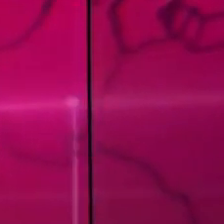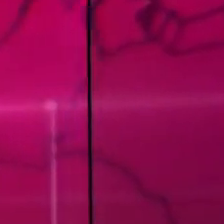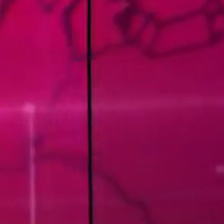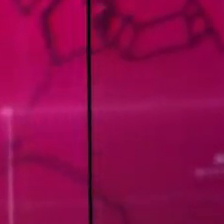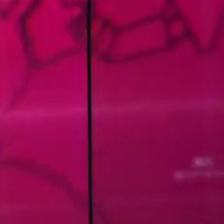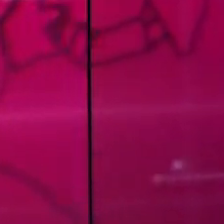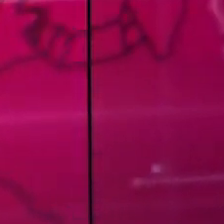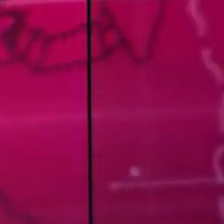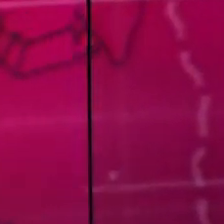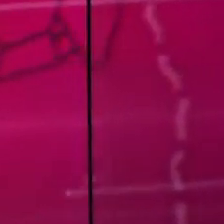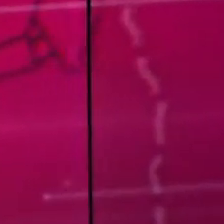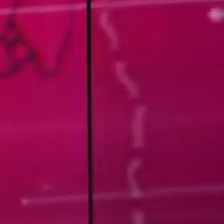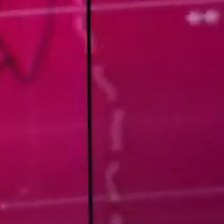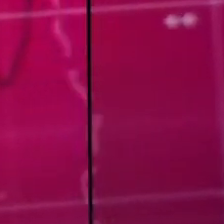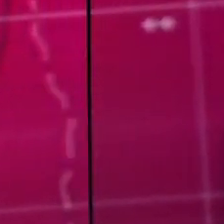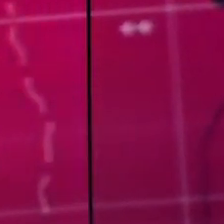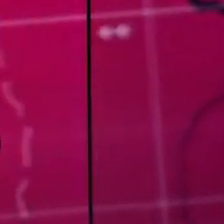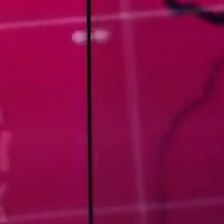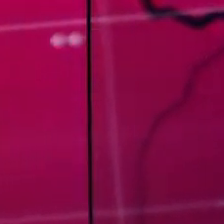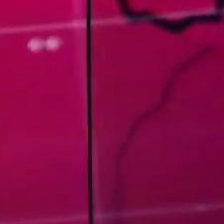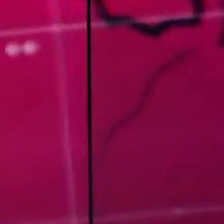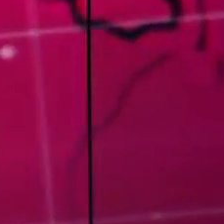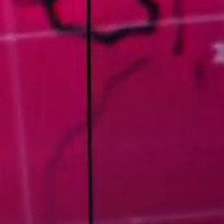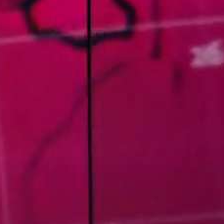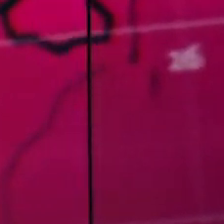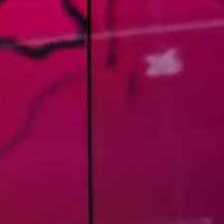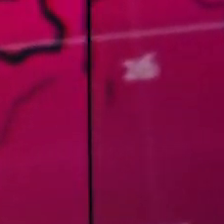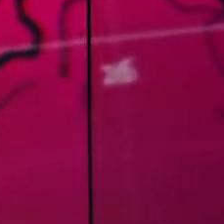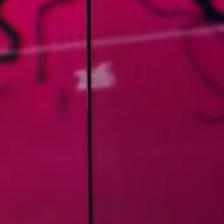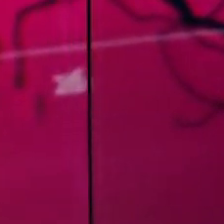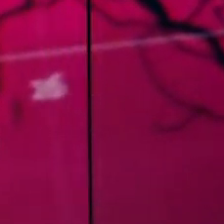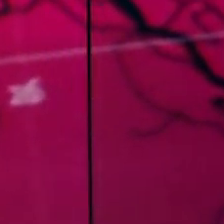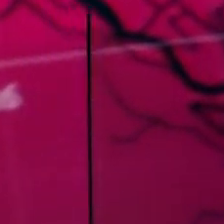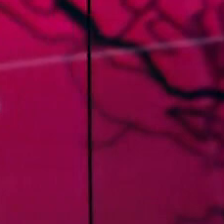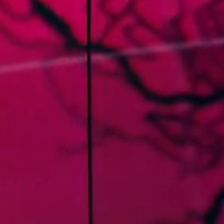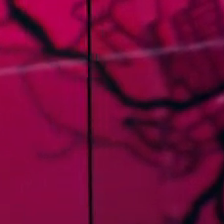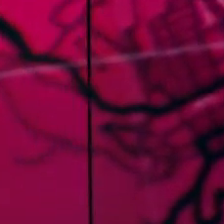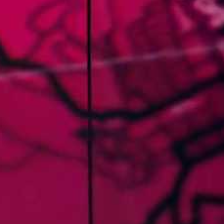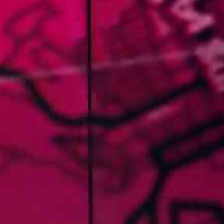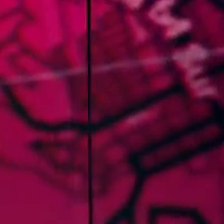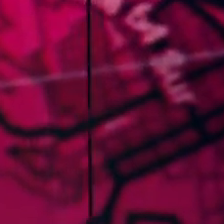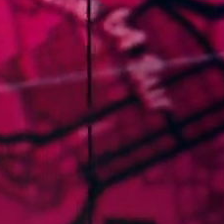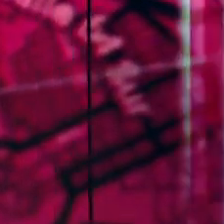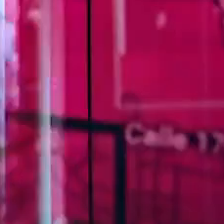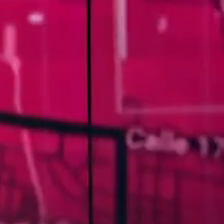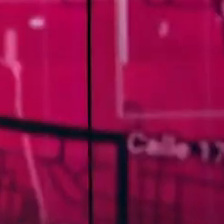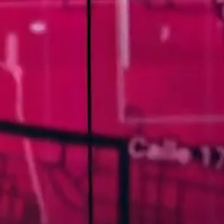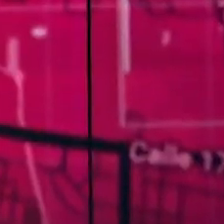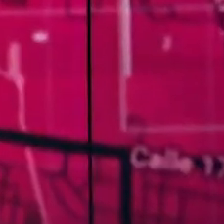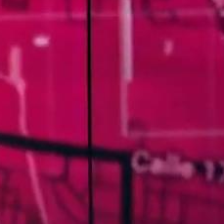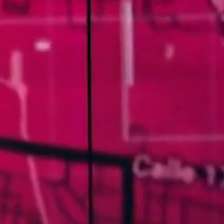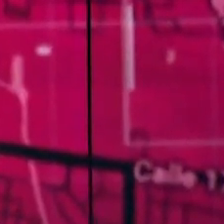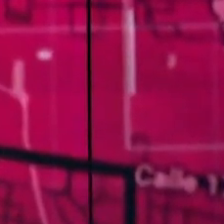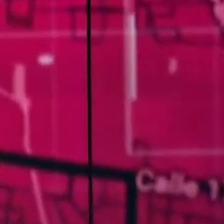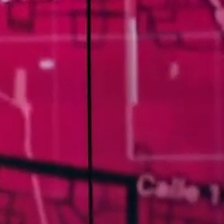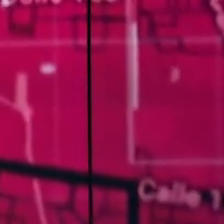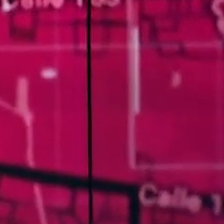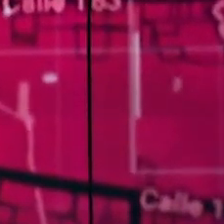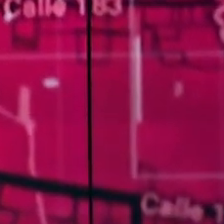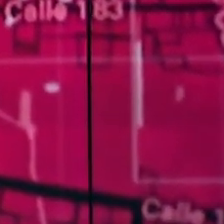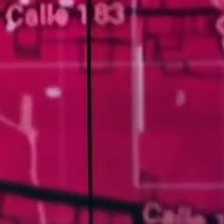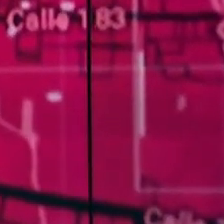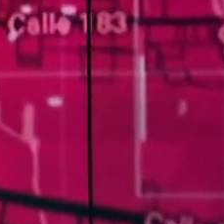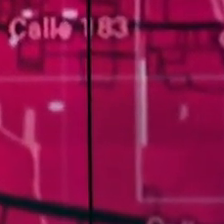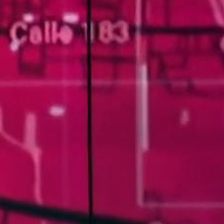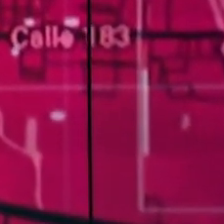Las empresas nacionales regresan paulatinamente a sus actividades bajo condiciones sanitarias que están siendo avaladas por los